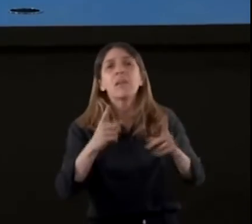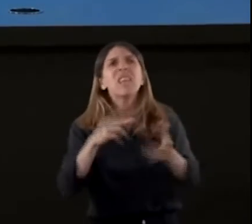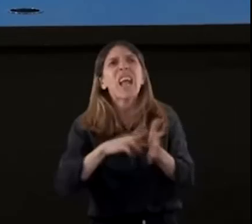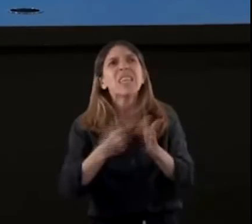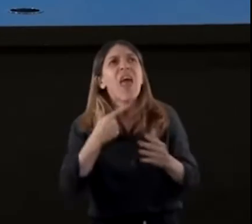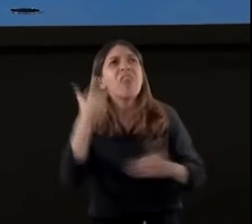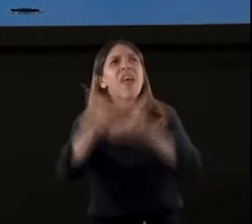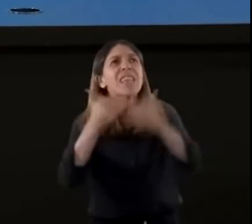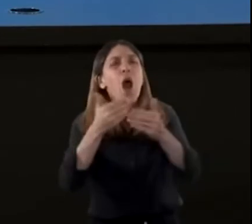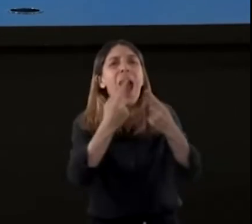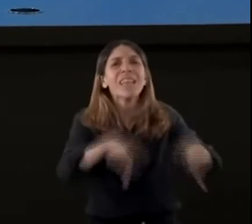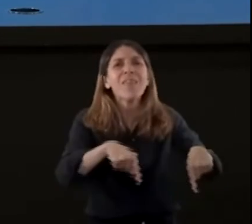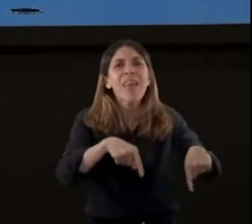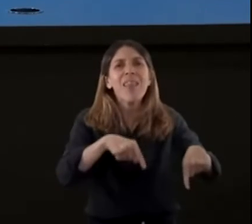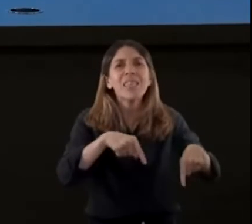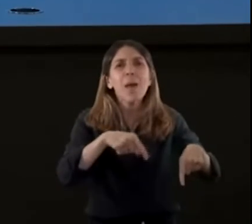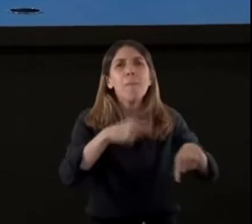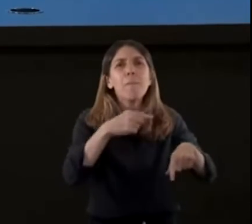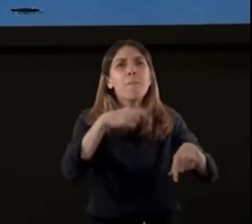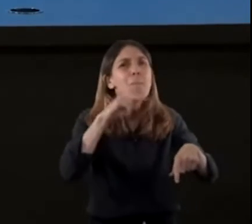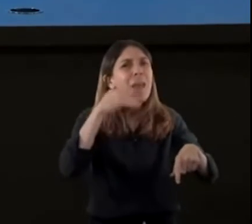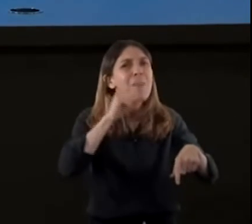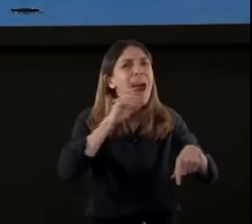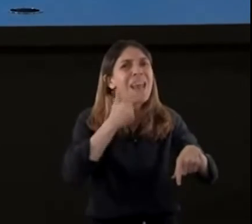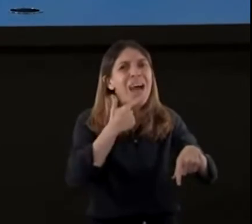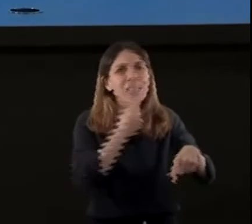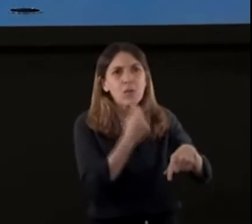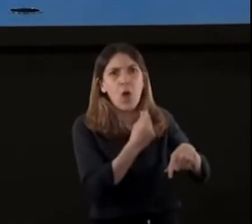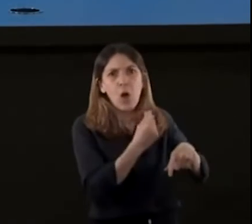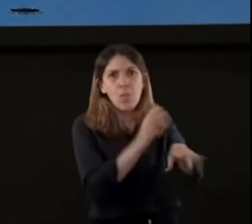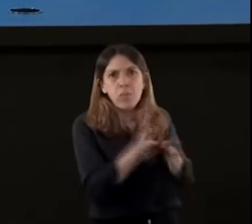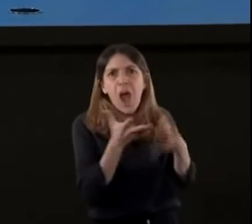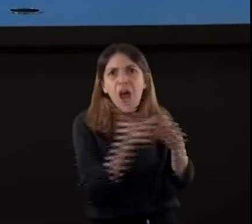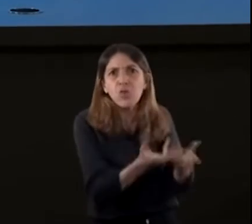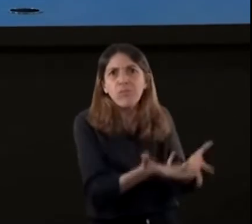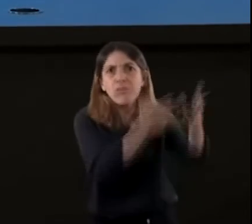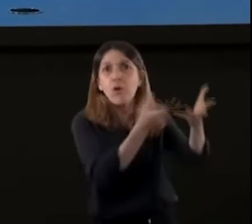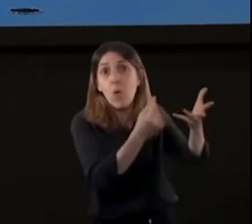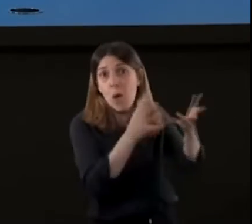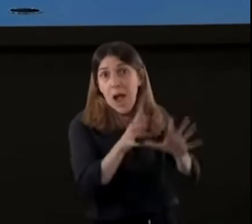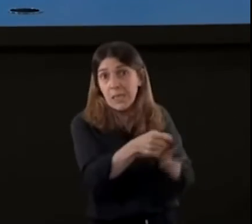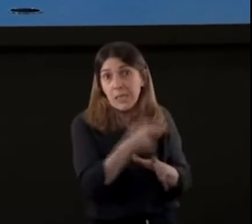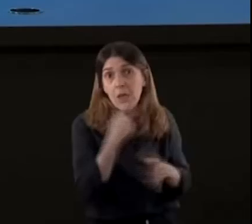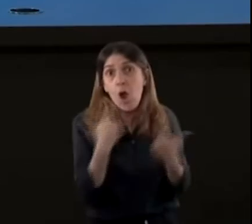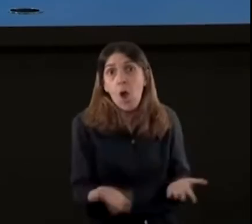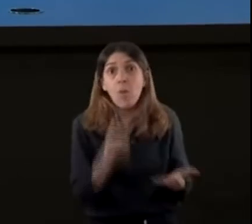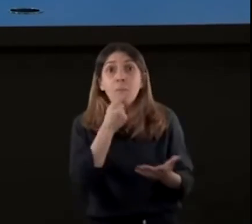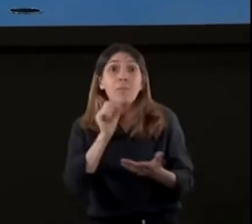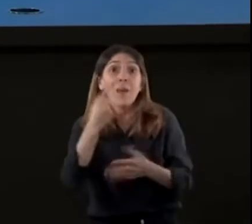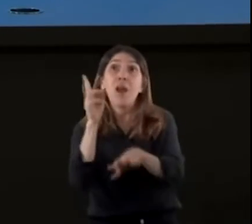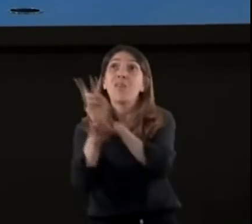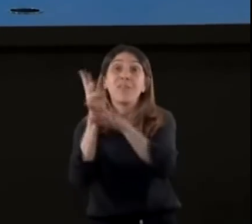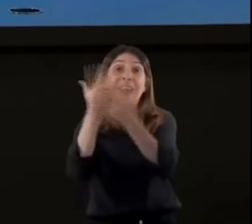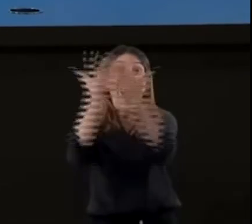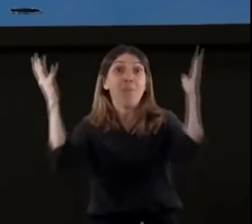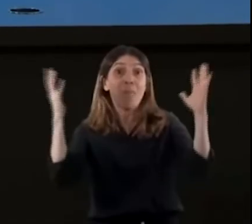de actividades primarias? ¿Cómo las convertimos en palanca para el desarrollo? Bueno, de esta manera. Obviamente cuidando el ambiente